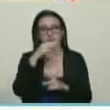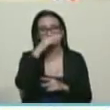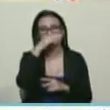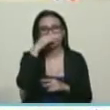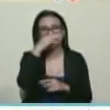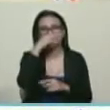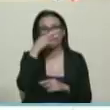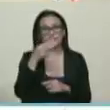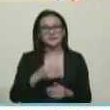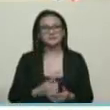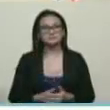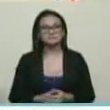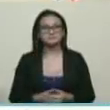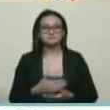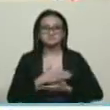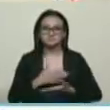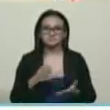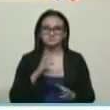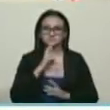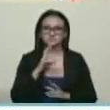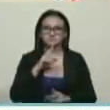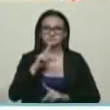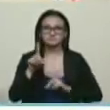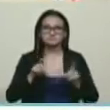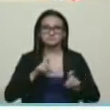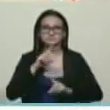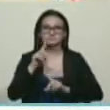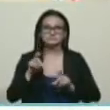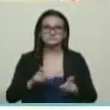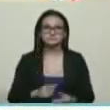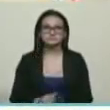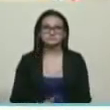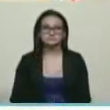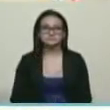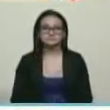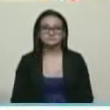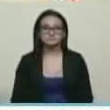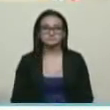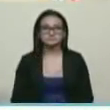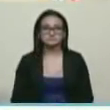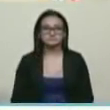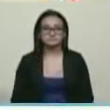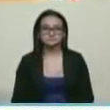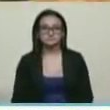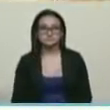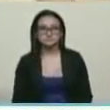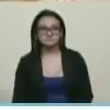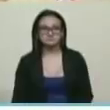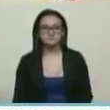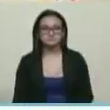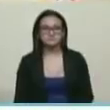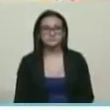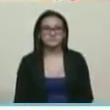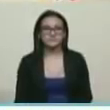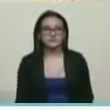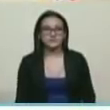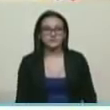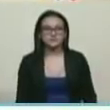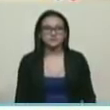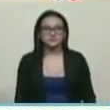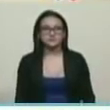términos generales. Con mucho gusto voy a responder las preguntas. Se da inicio al ciclo de preguntas y respuestas con Vanessa